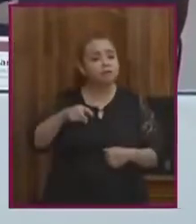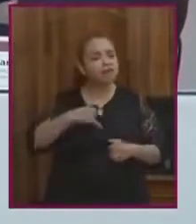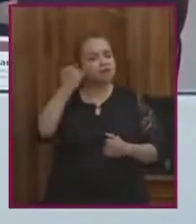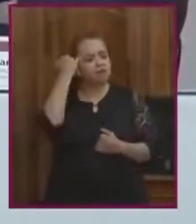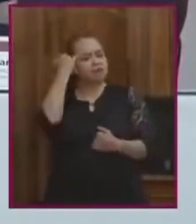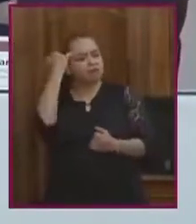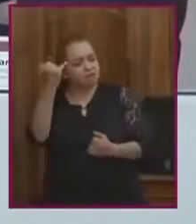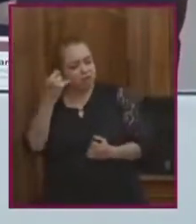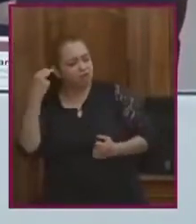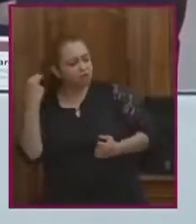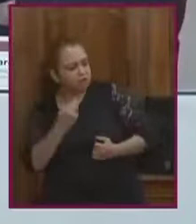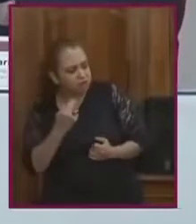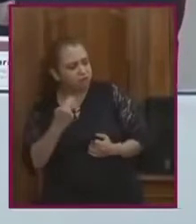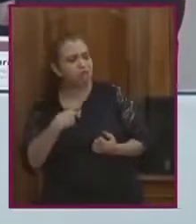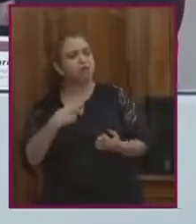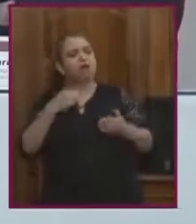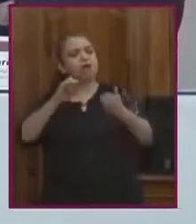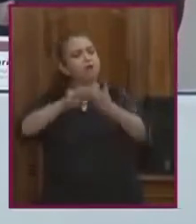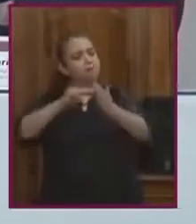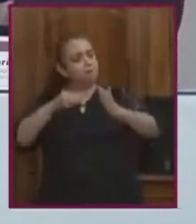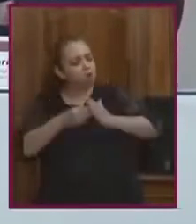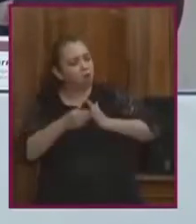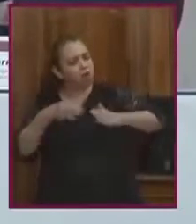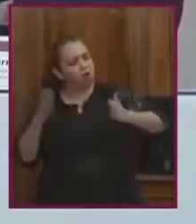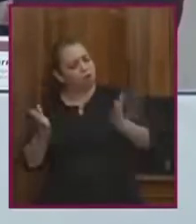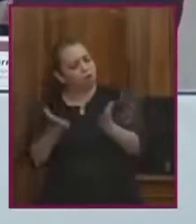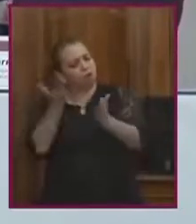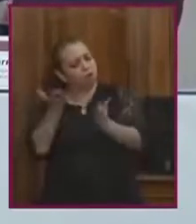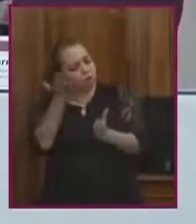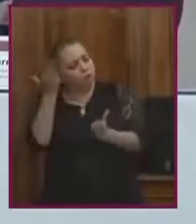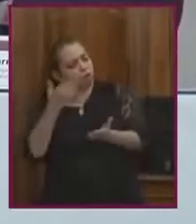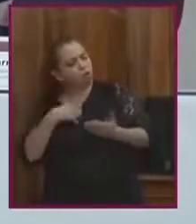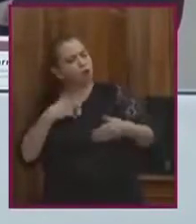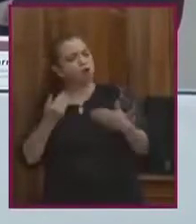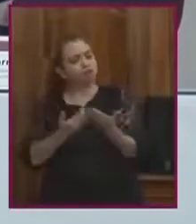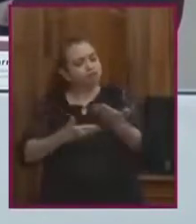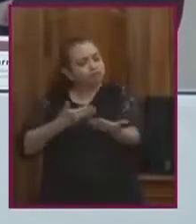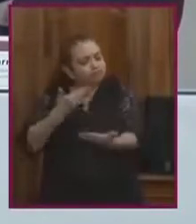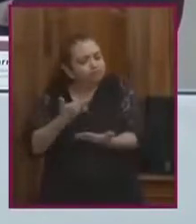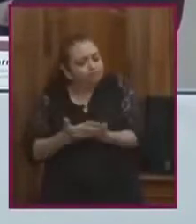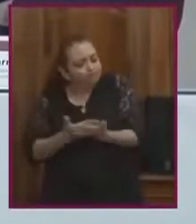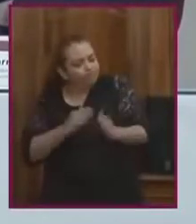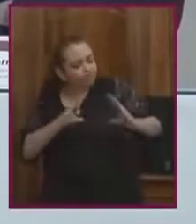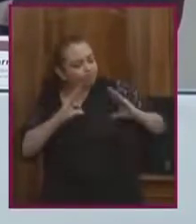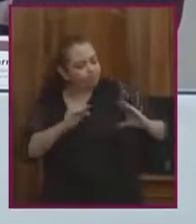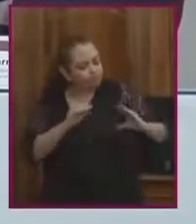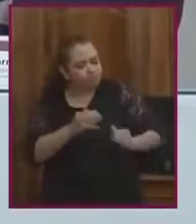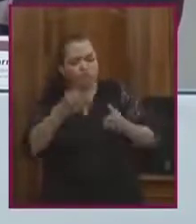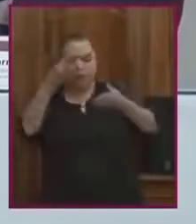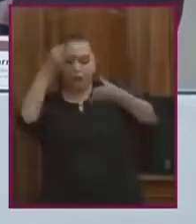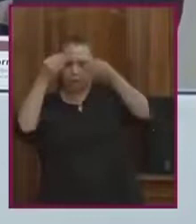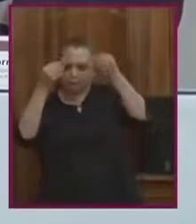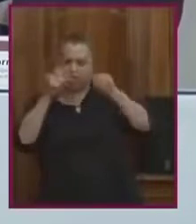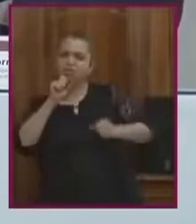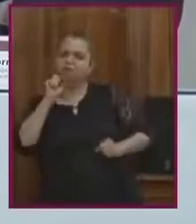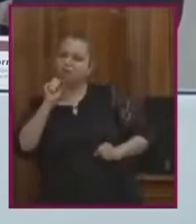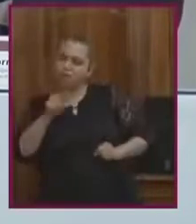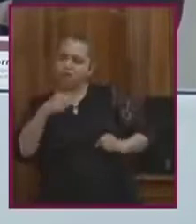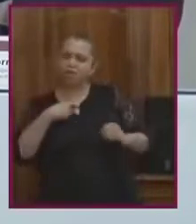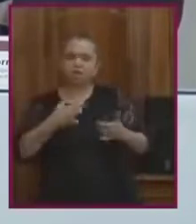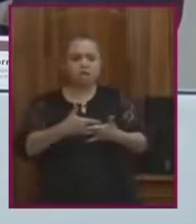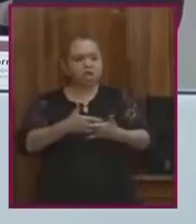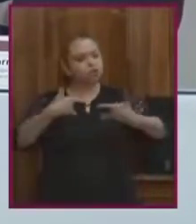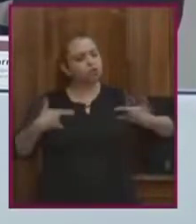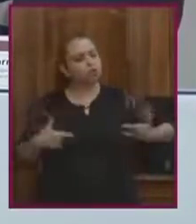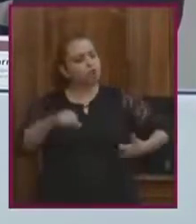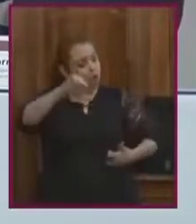conceptos, metodologías que permitan construir propuestas de enseñanza y aprendizaje situadas en la historicidad